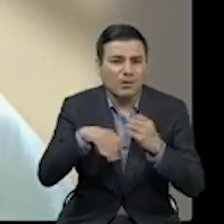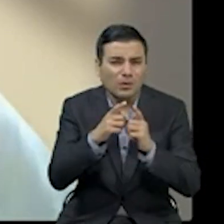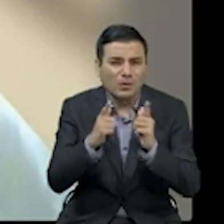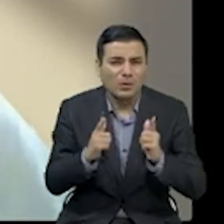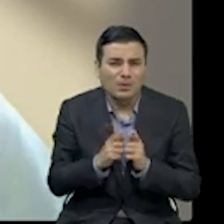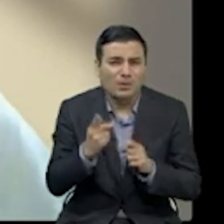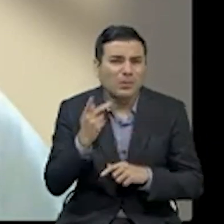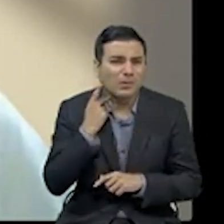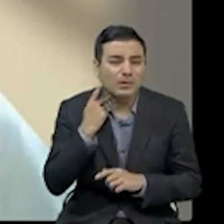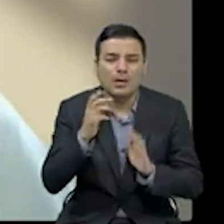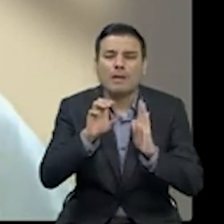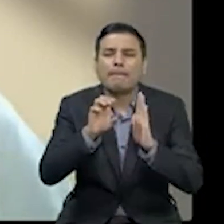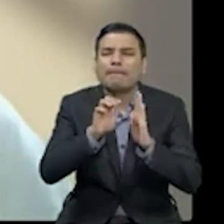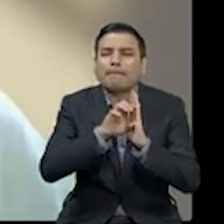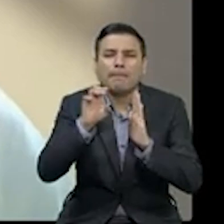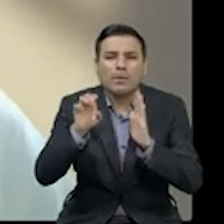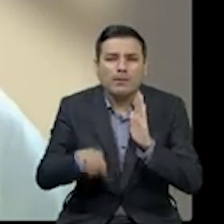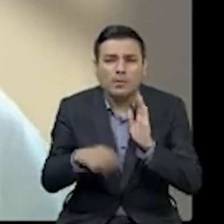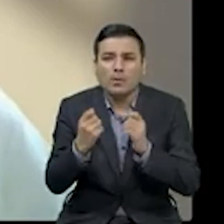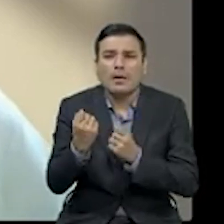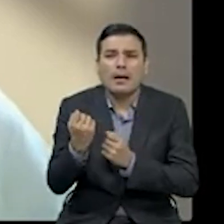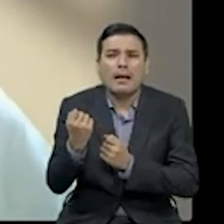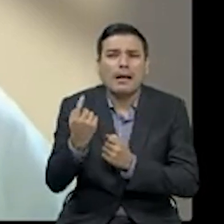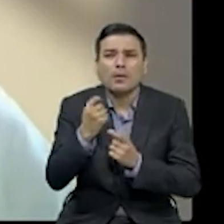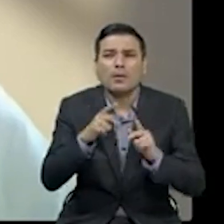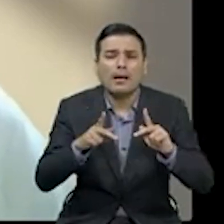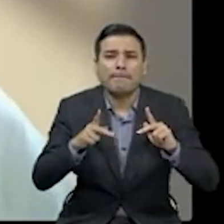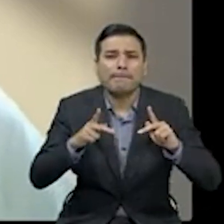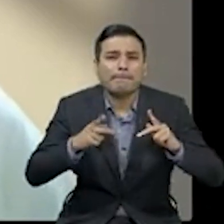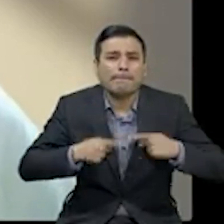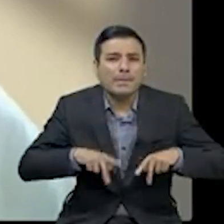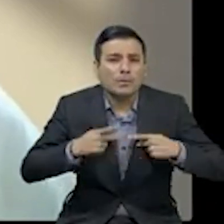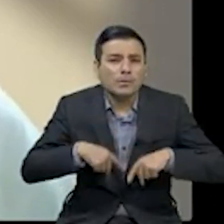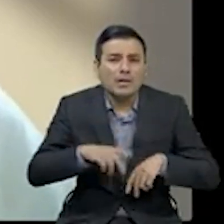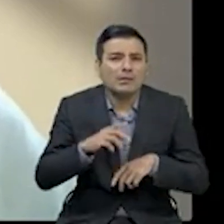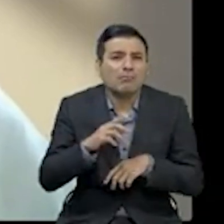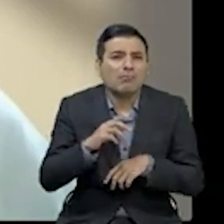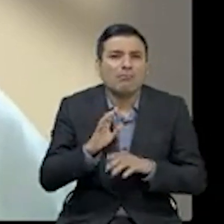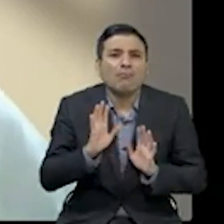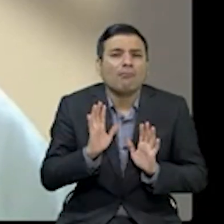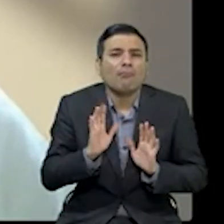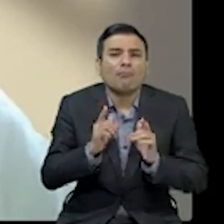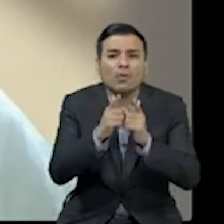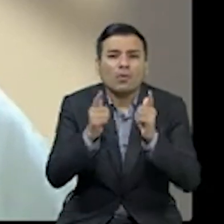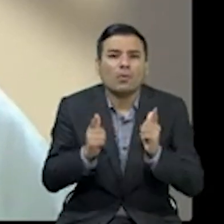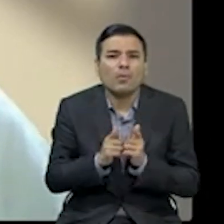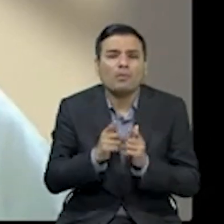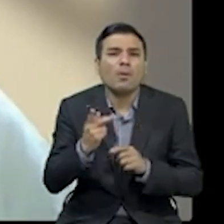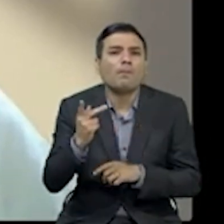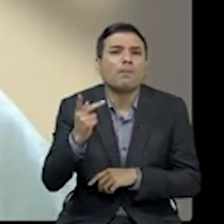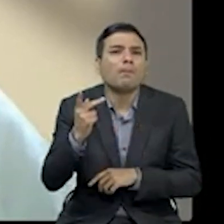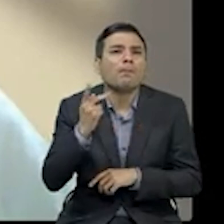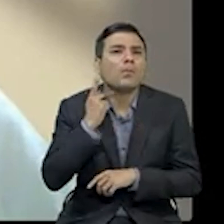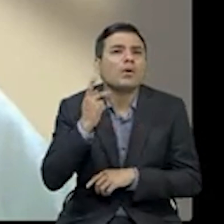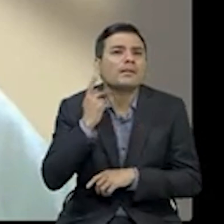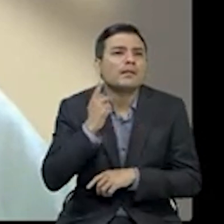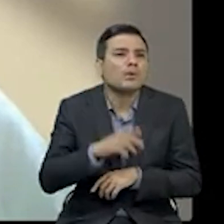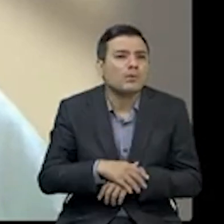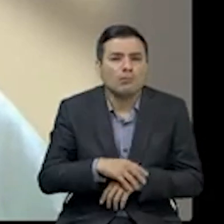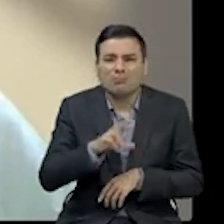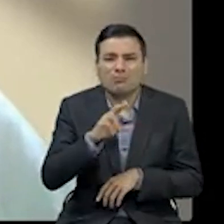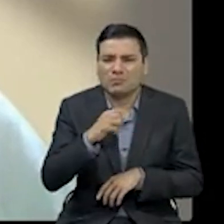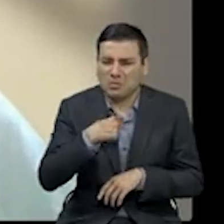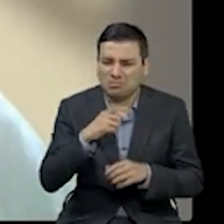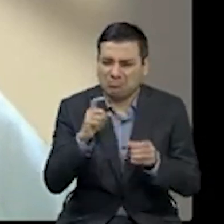afiliado marginalmente por cualquier razón y que estuvieran buscando desesperadamente un microempleo como este